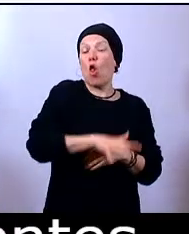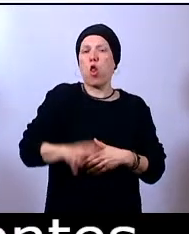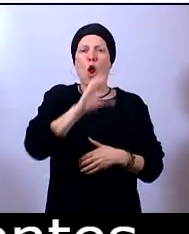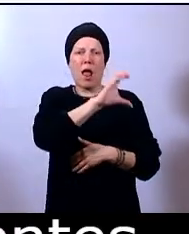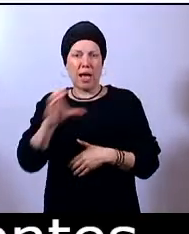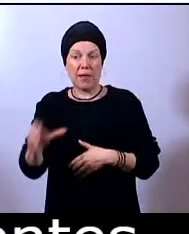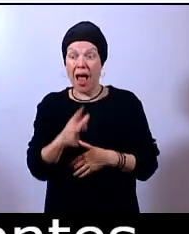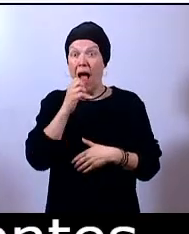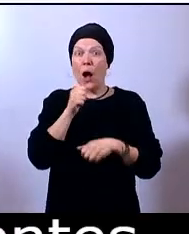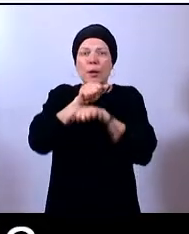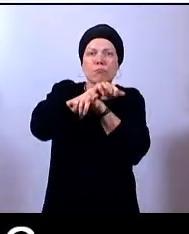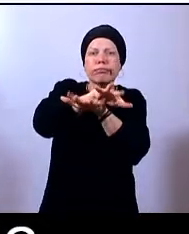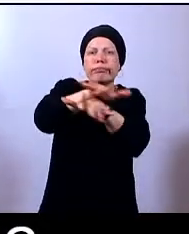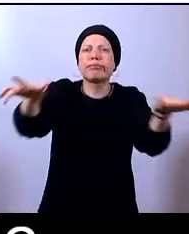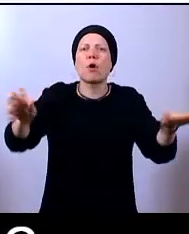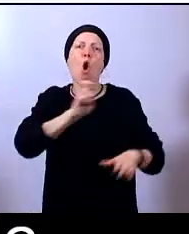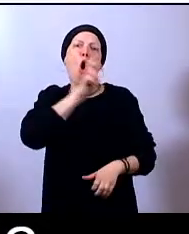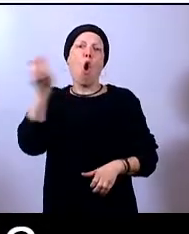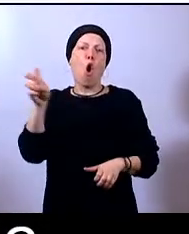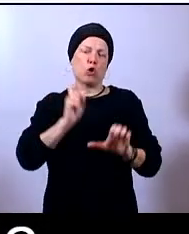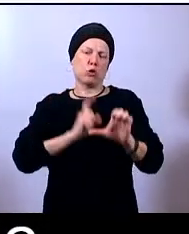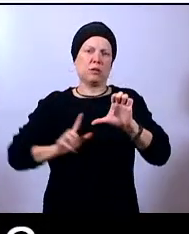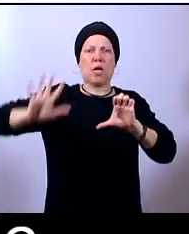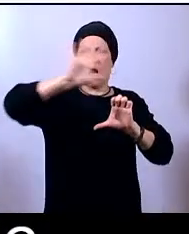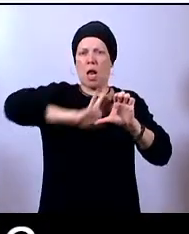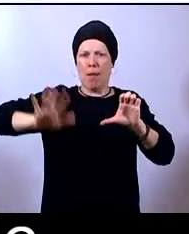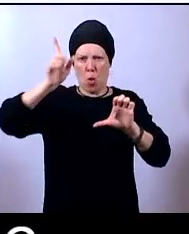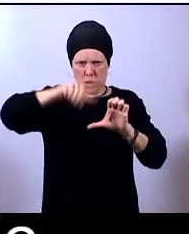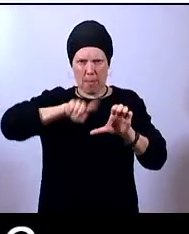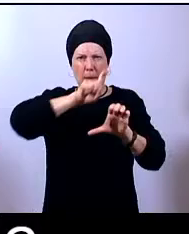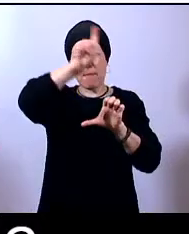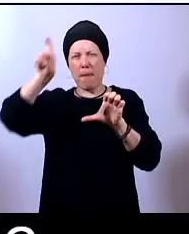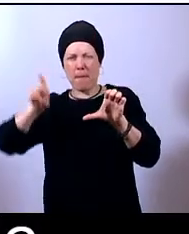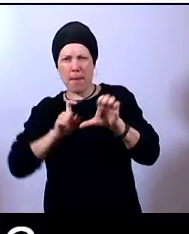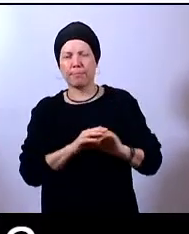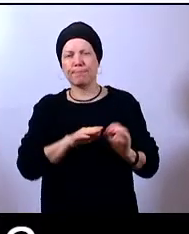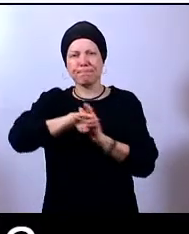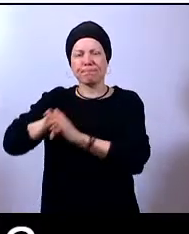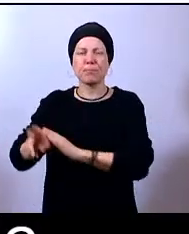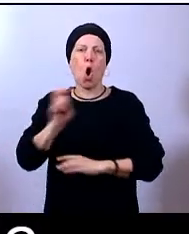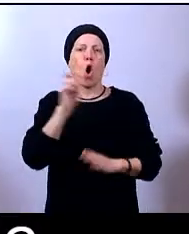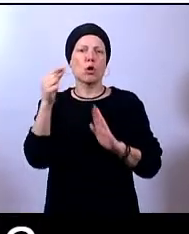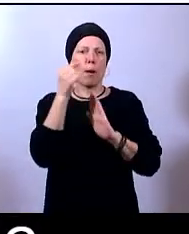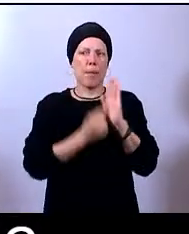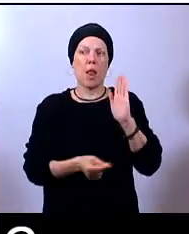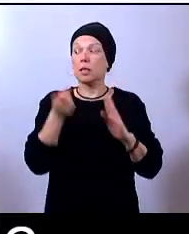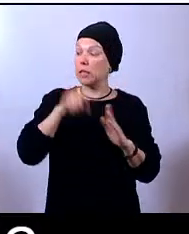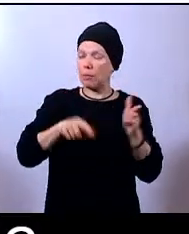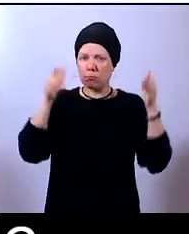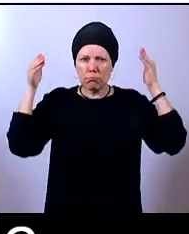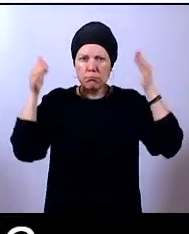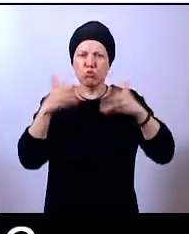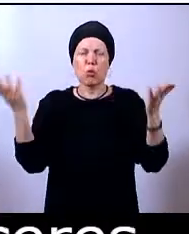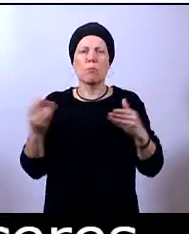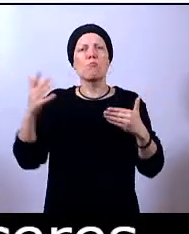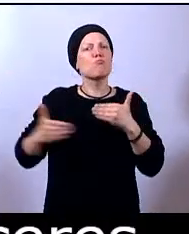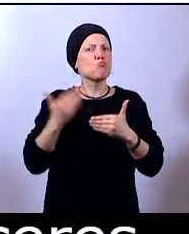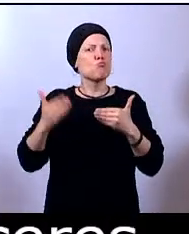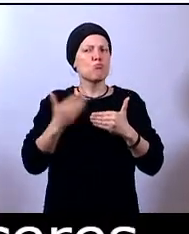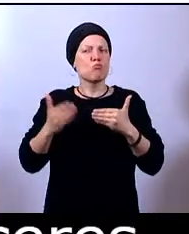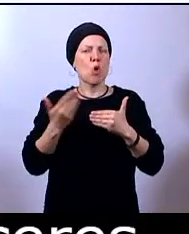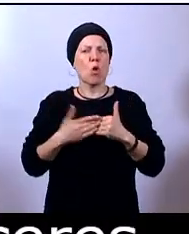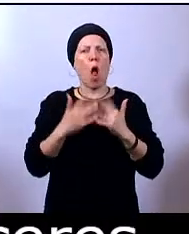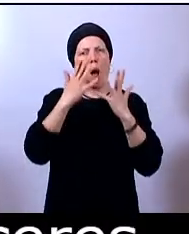ahora se extenderá al resto de las áreas sanitarias. Y vamos con otra medida también destinada a la modernización de